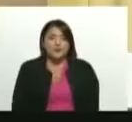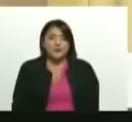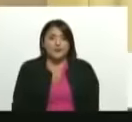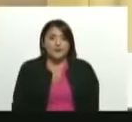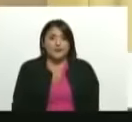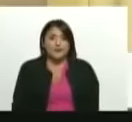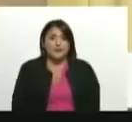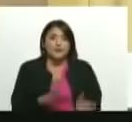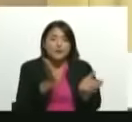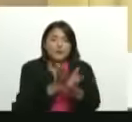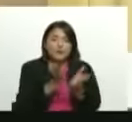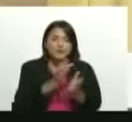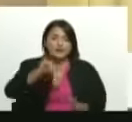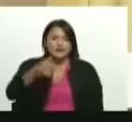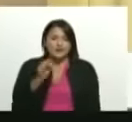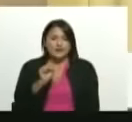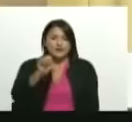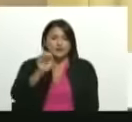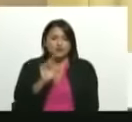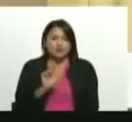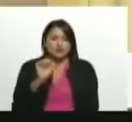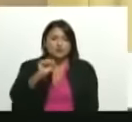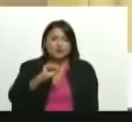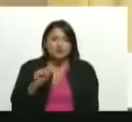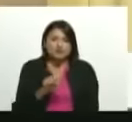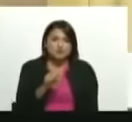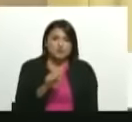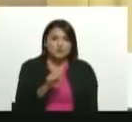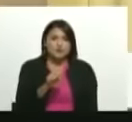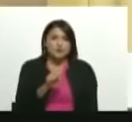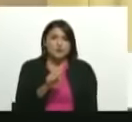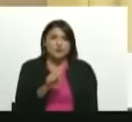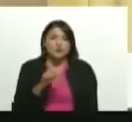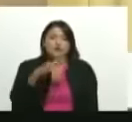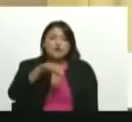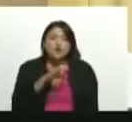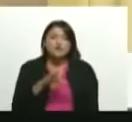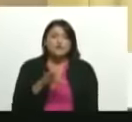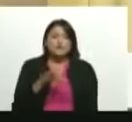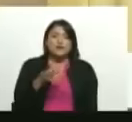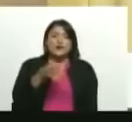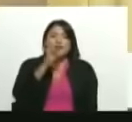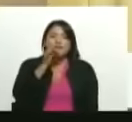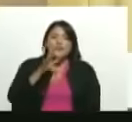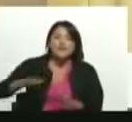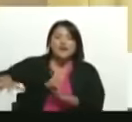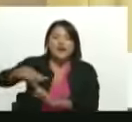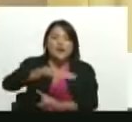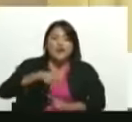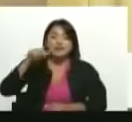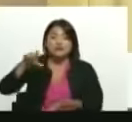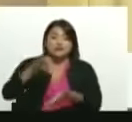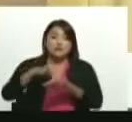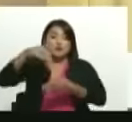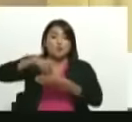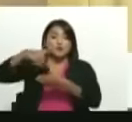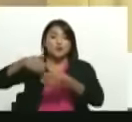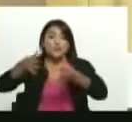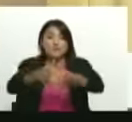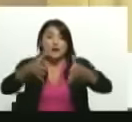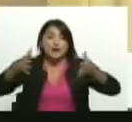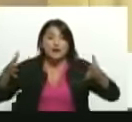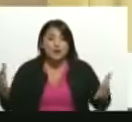que se llama Jesús María Alfaro Zamora en el Cafetal. Es uno de los centros de votación más grandes y de